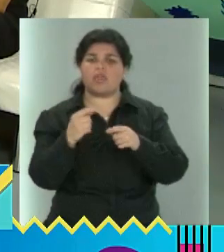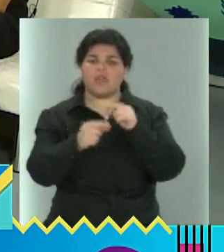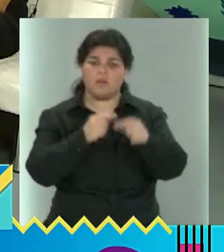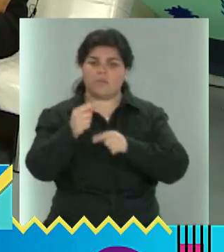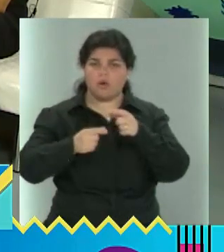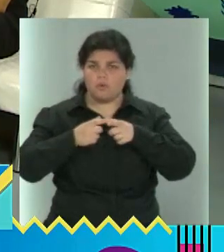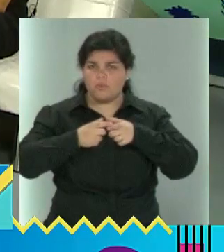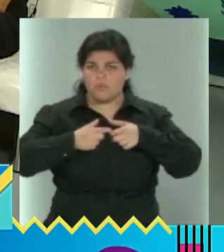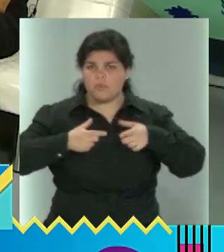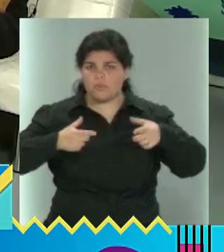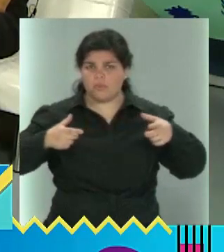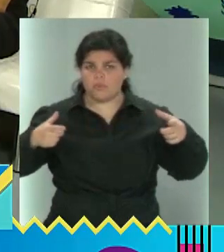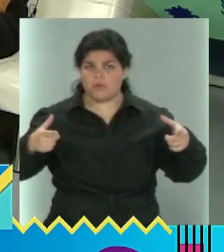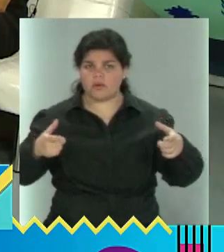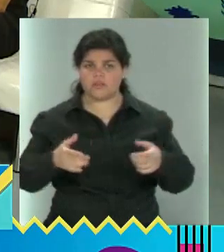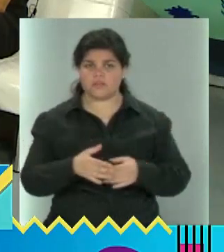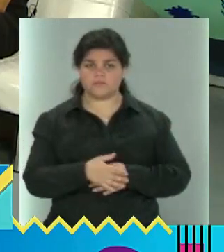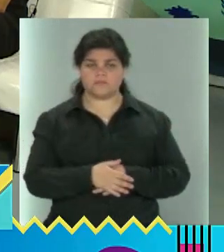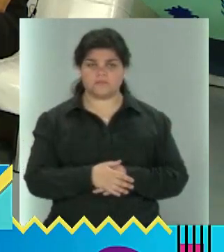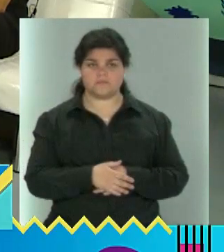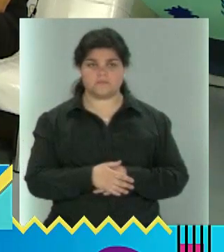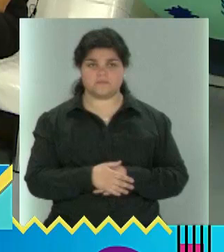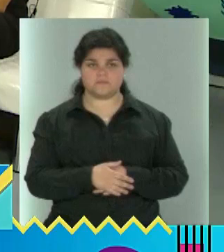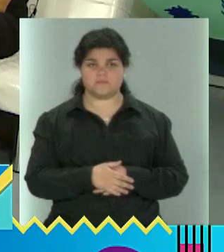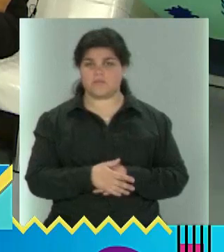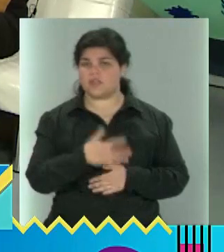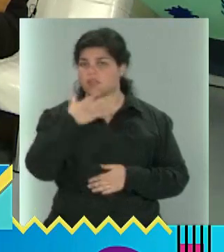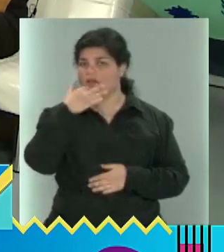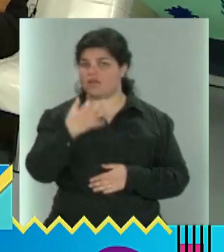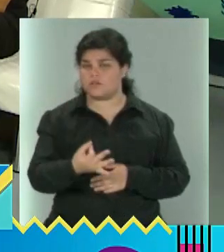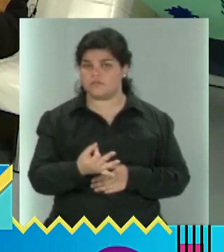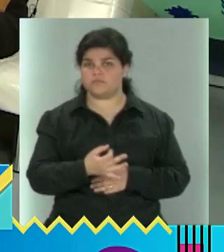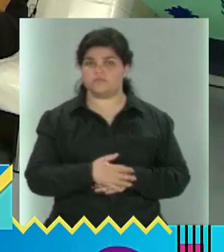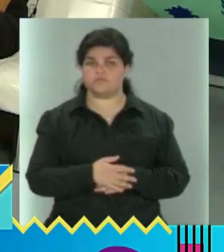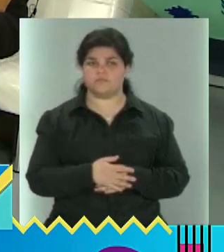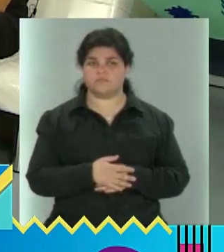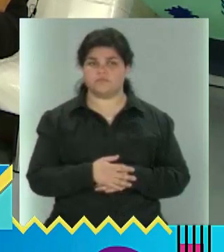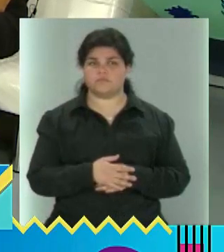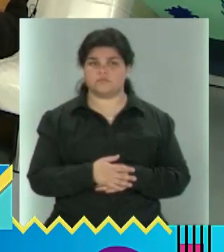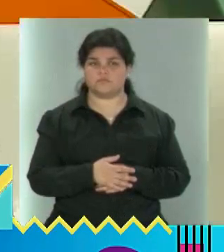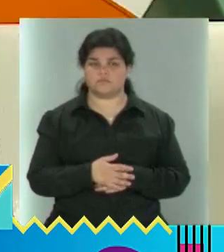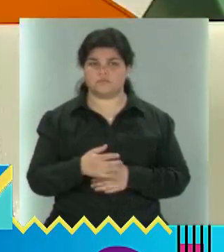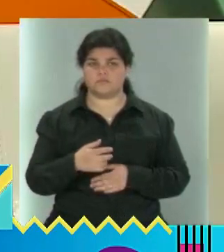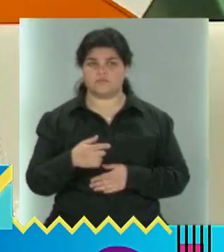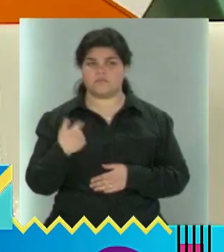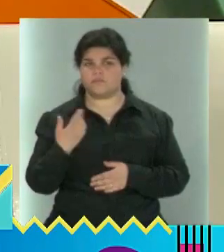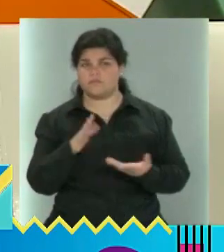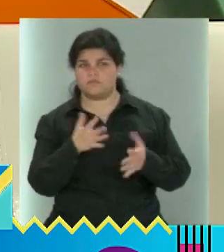¿Qué análisis haces, Anto? En realidad, bueno, nosotros, particularmente Subacdo, estamos hace